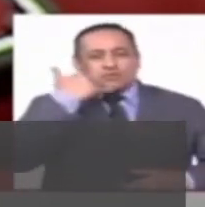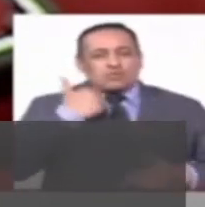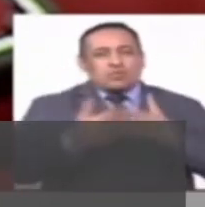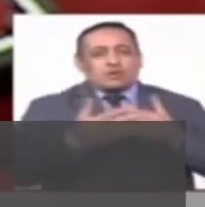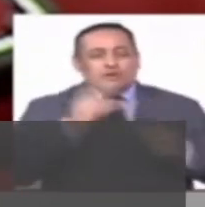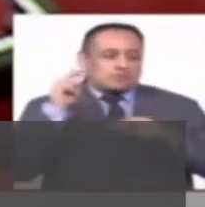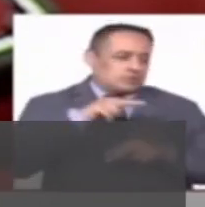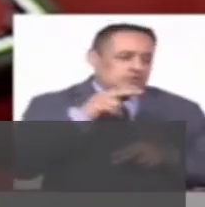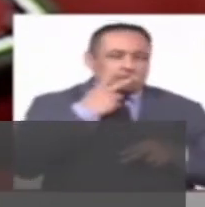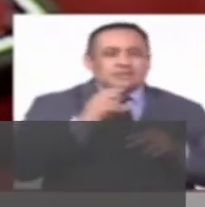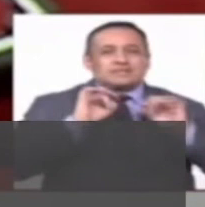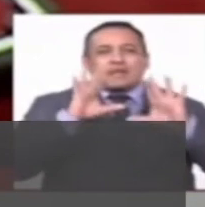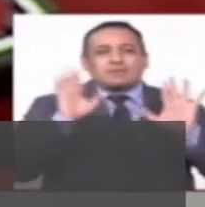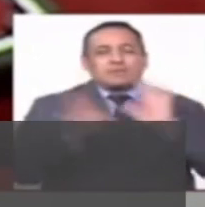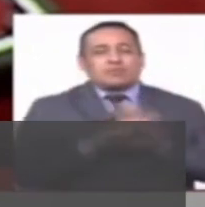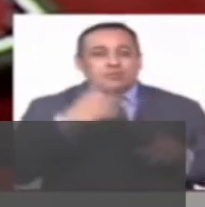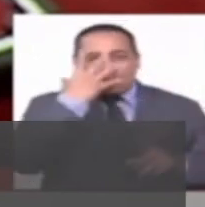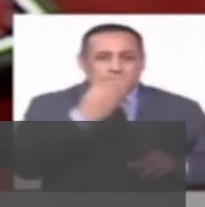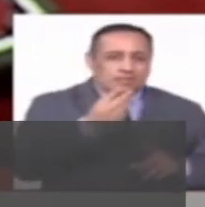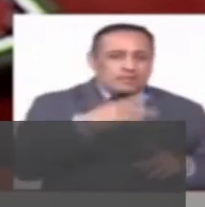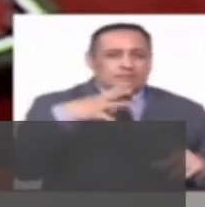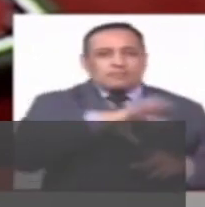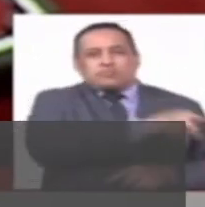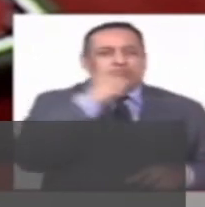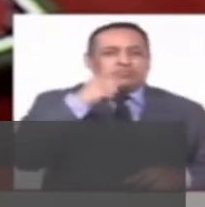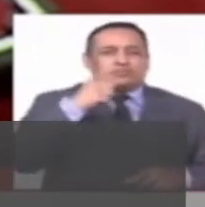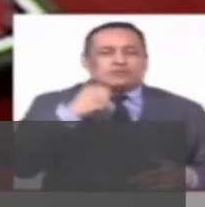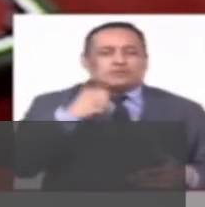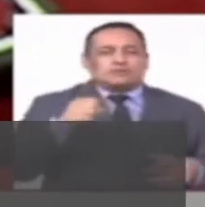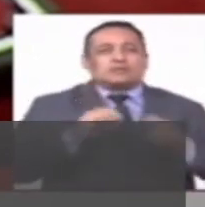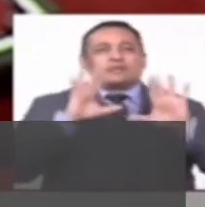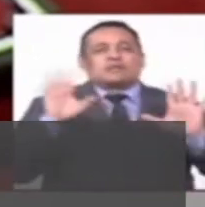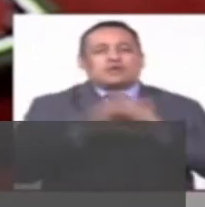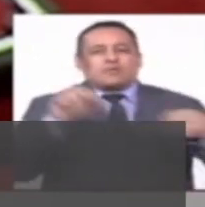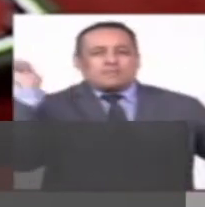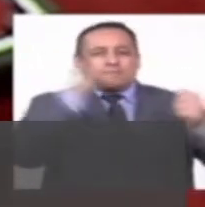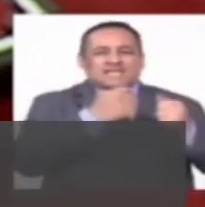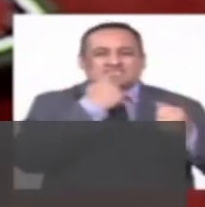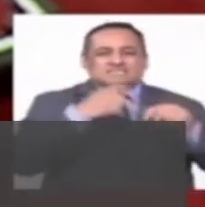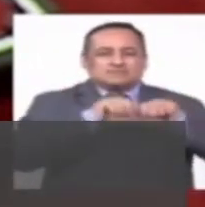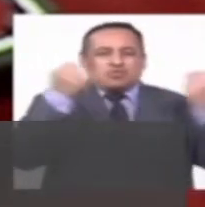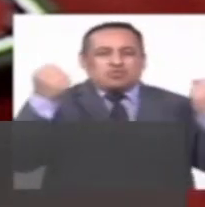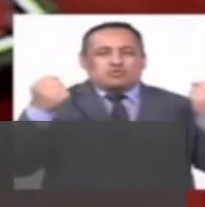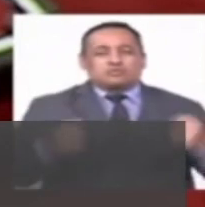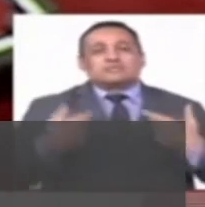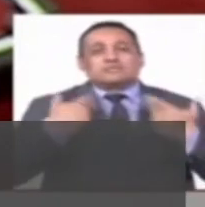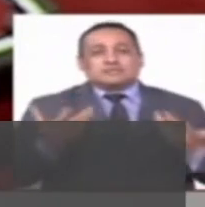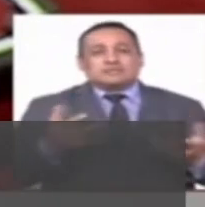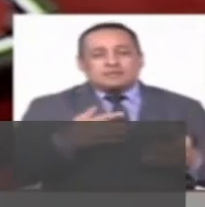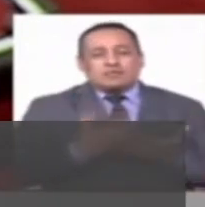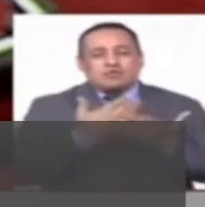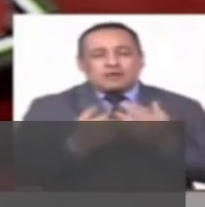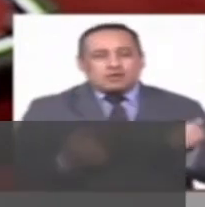cualquier parroquiano probablemente sea una provocación y puedan jalar es su celular rompiendo la luna todos tenemos que colaborar